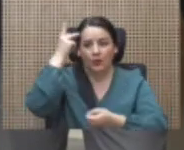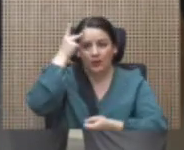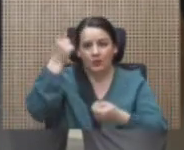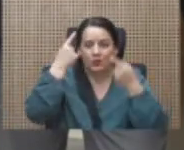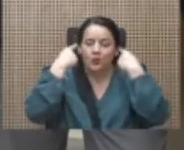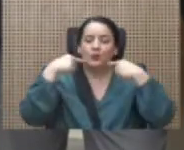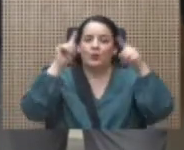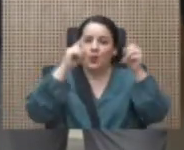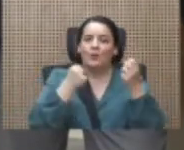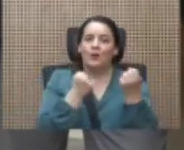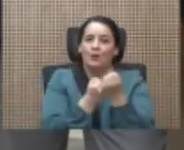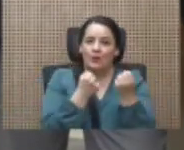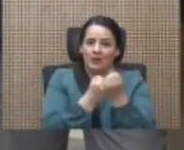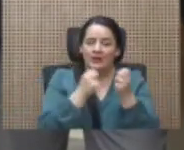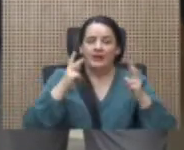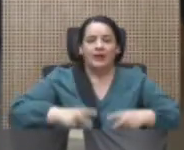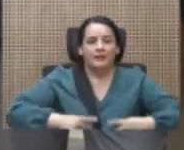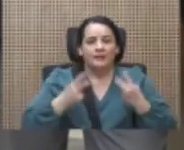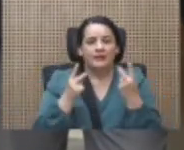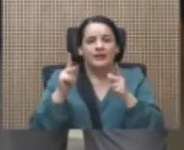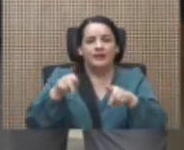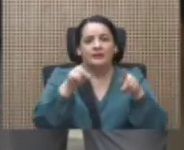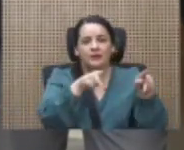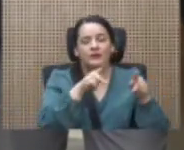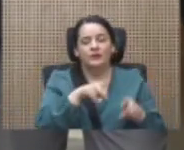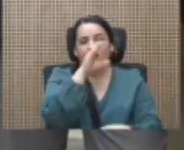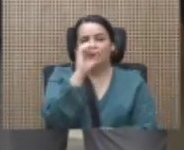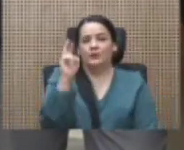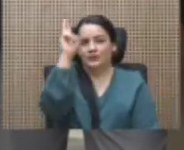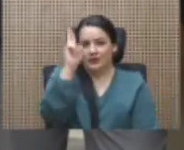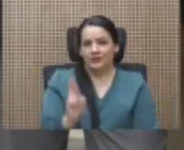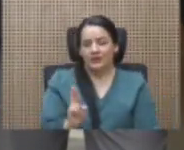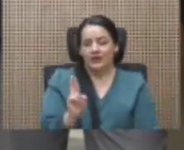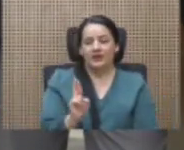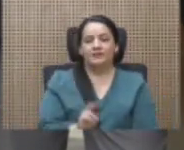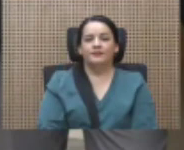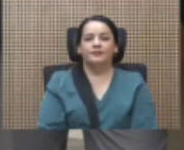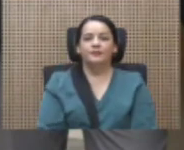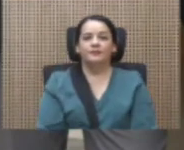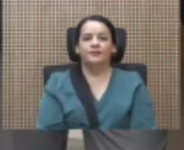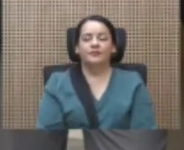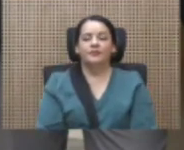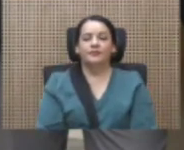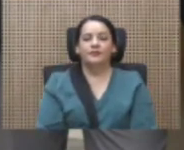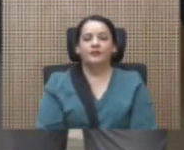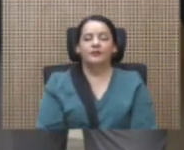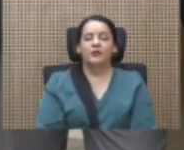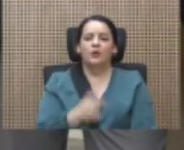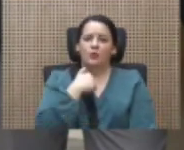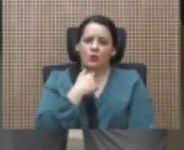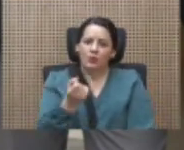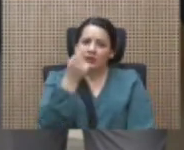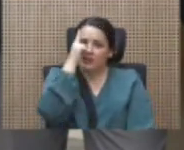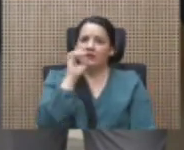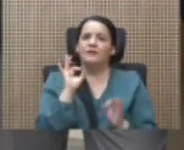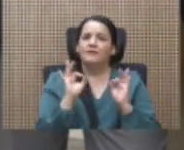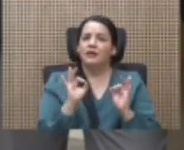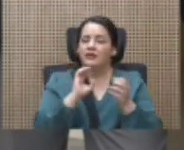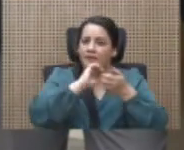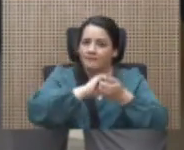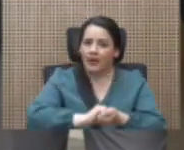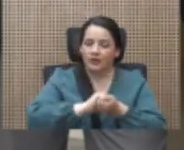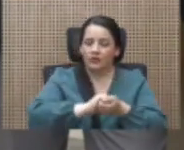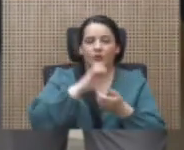favorecer la vida de la ciudadanía costarricense uno entiende bien de pactos políticos